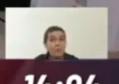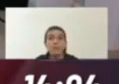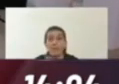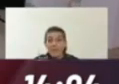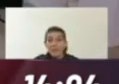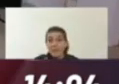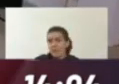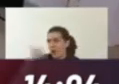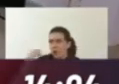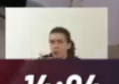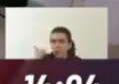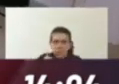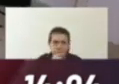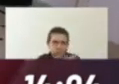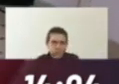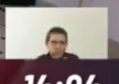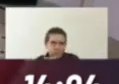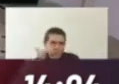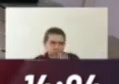con todo esto que les he dicho,